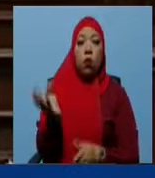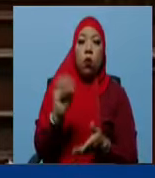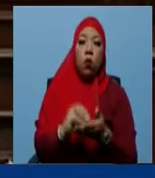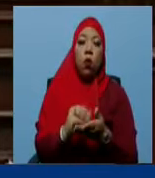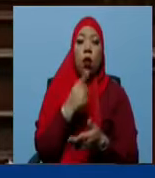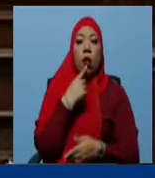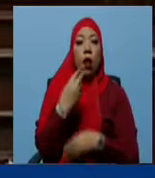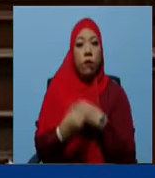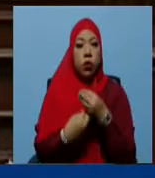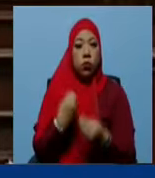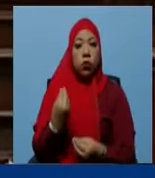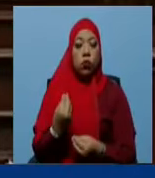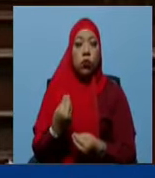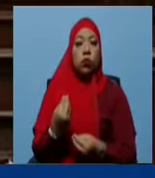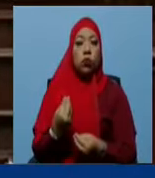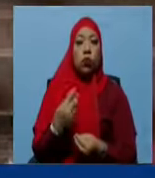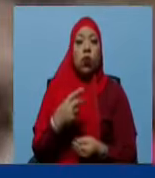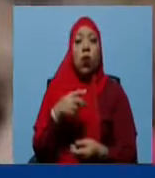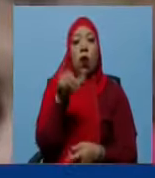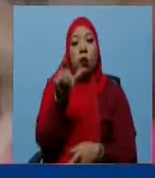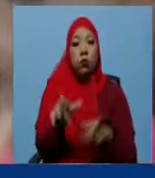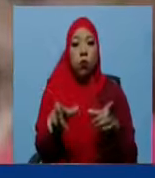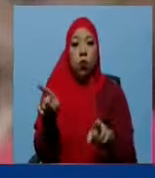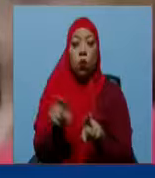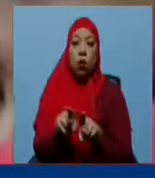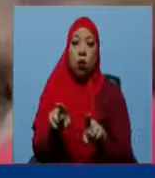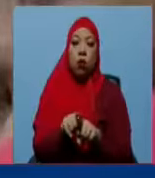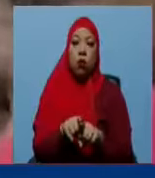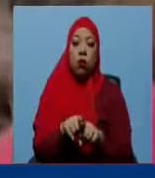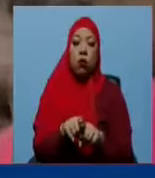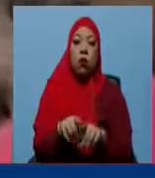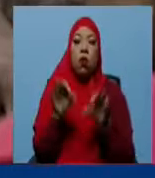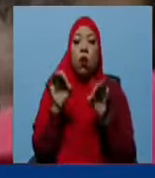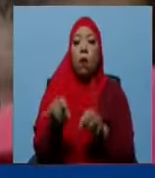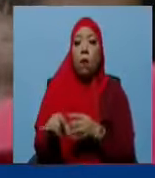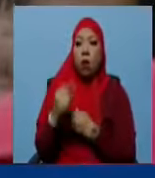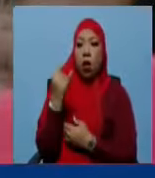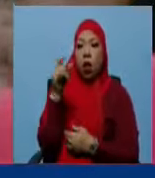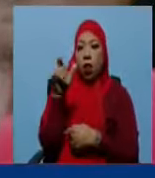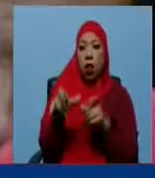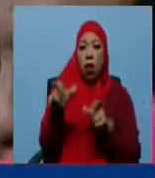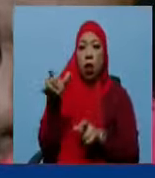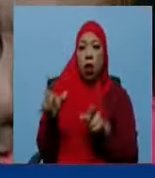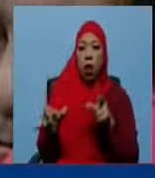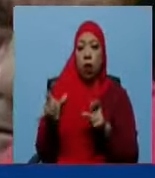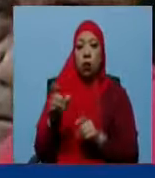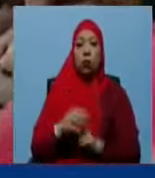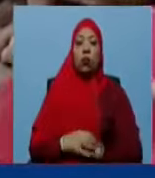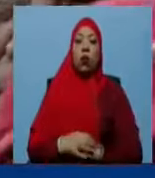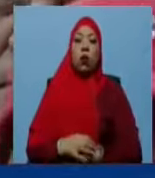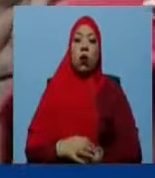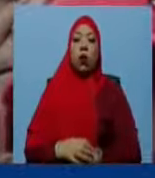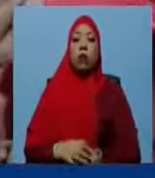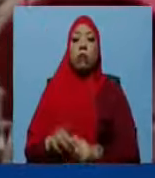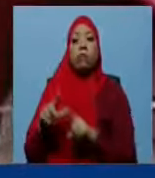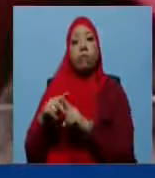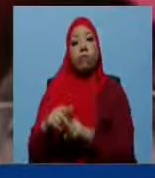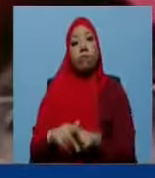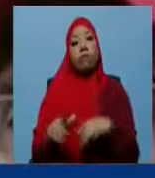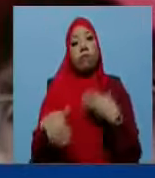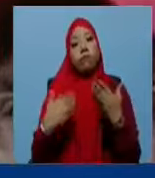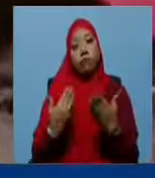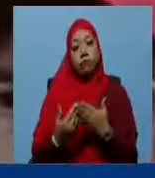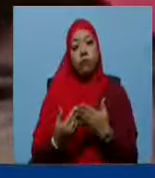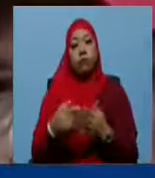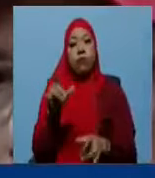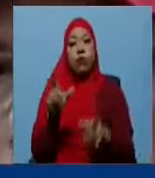dijo, se nos ha dominado por el engaño que por la fuerza, lo cual